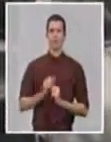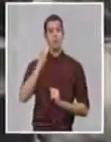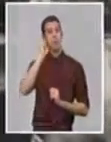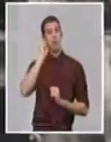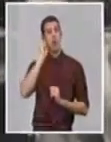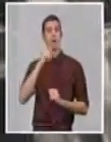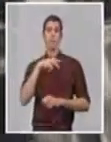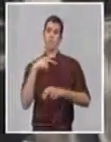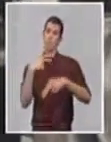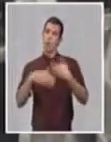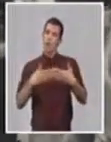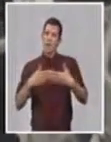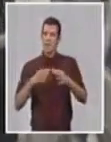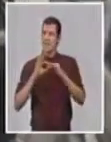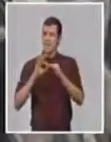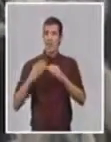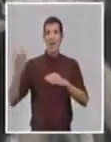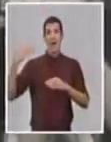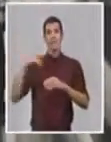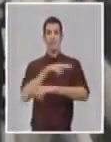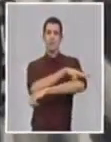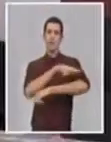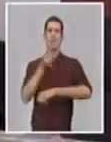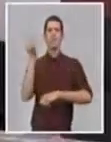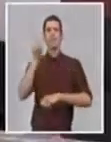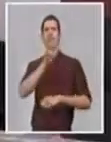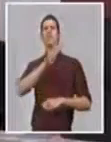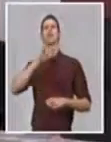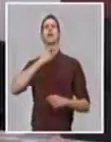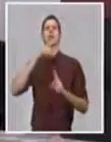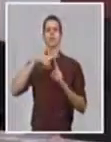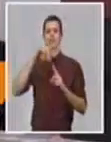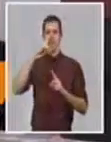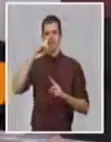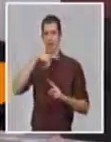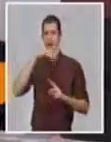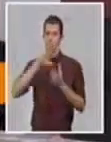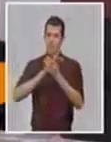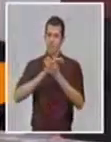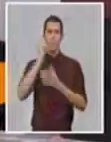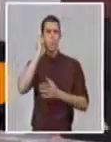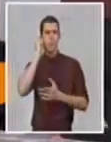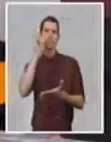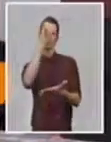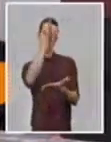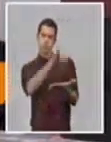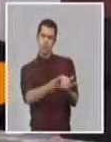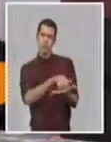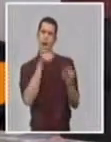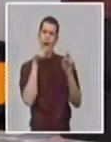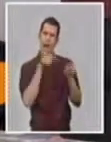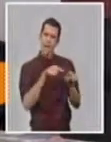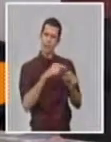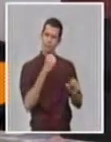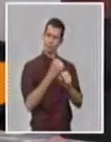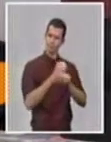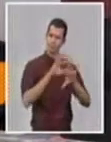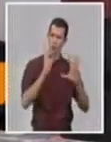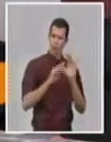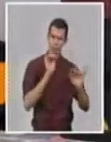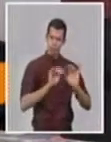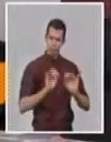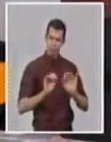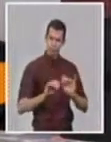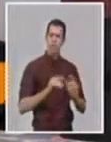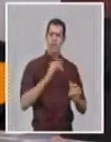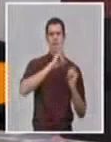de guerra del entonces periódico Revolución. Y conmigo en ese momento estaba Raúl Valdés